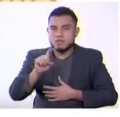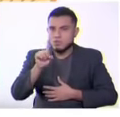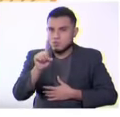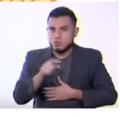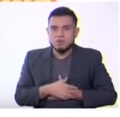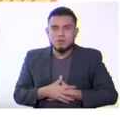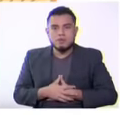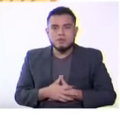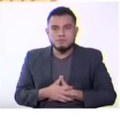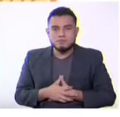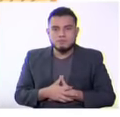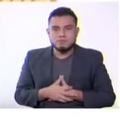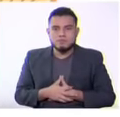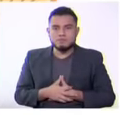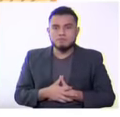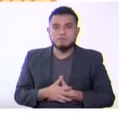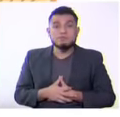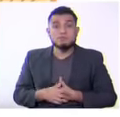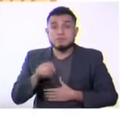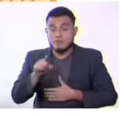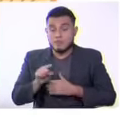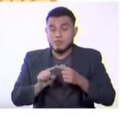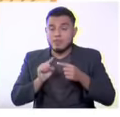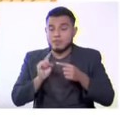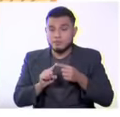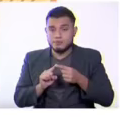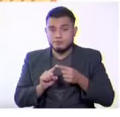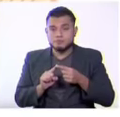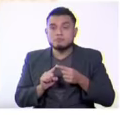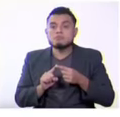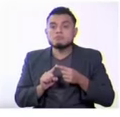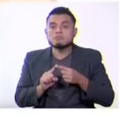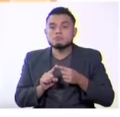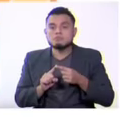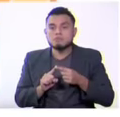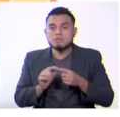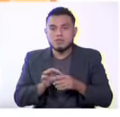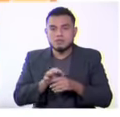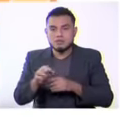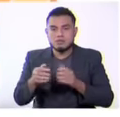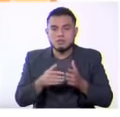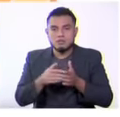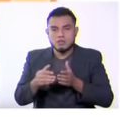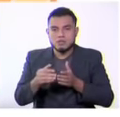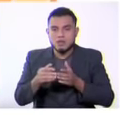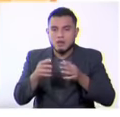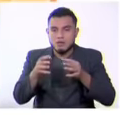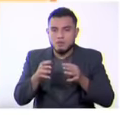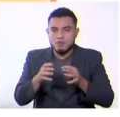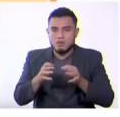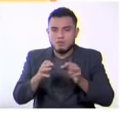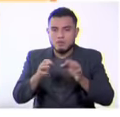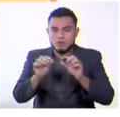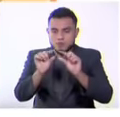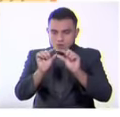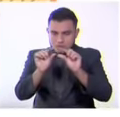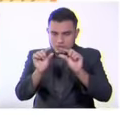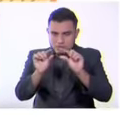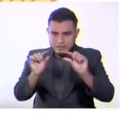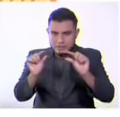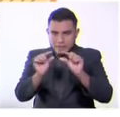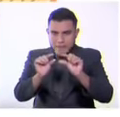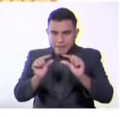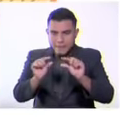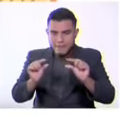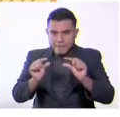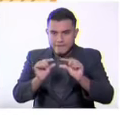meiosis 1. En la profase 1, la célula comienza a formar los microtúbulos que